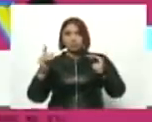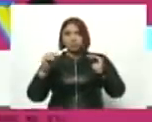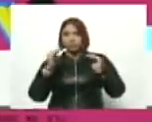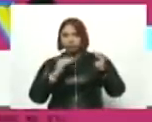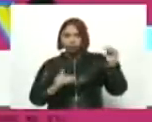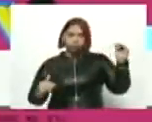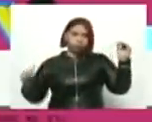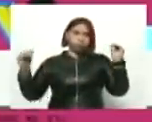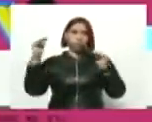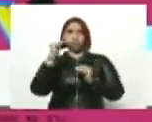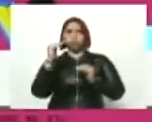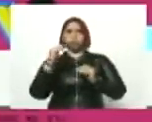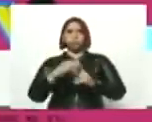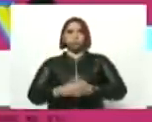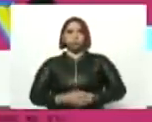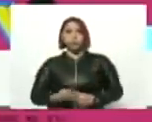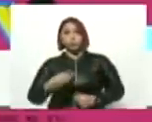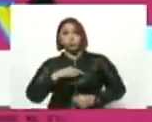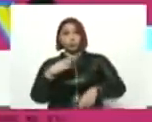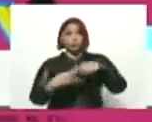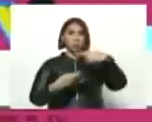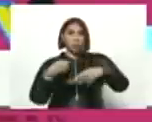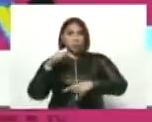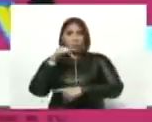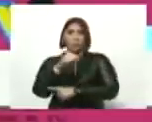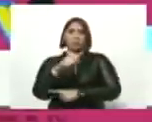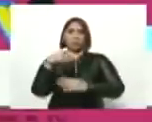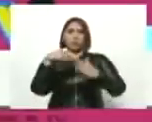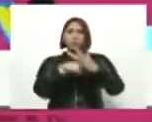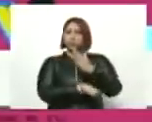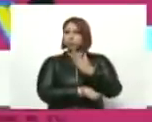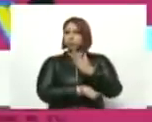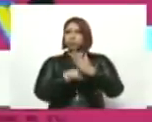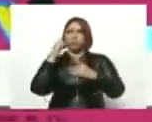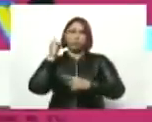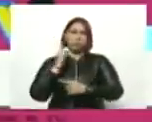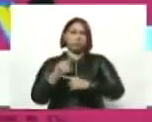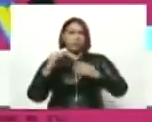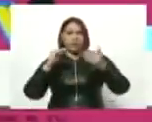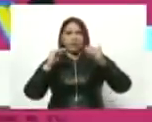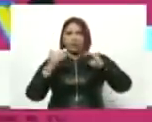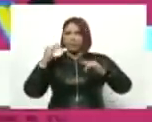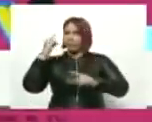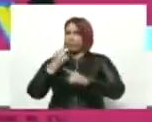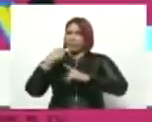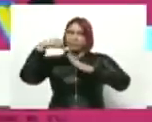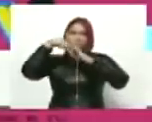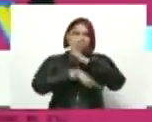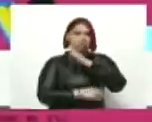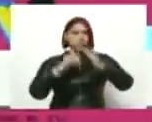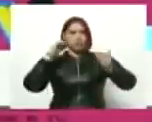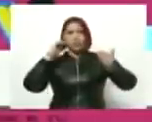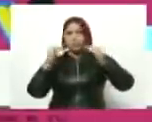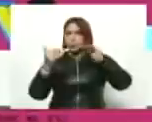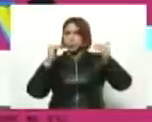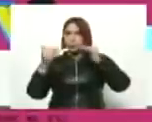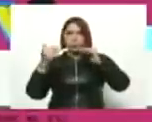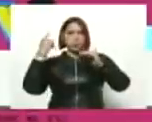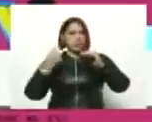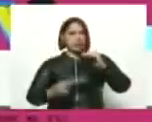moral. Nuestra revolución es profundamente ética, debe ser profundamente